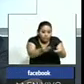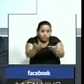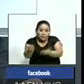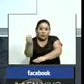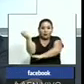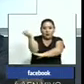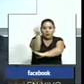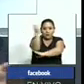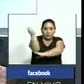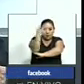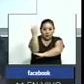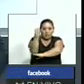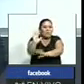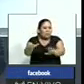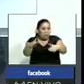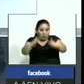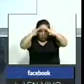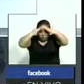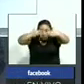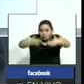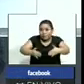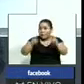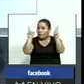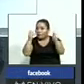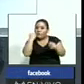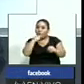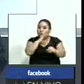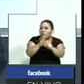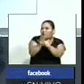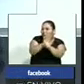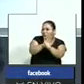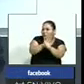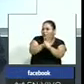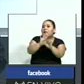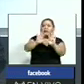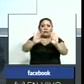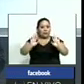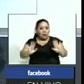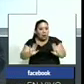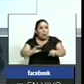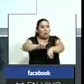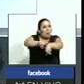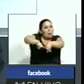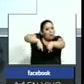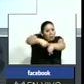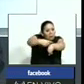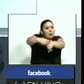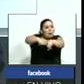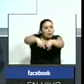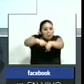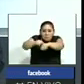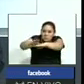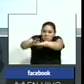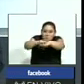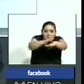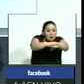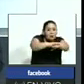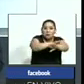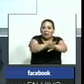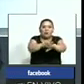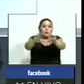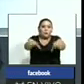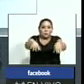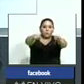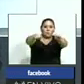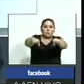representa la atención en el tema del coronavirus. Pero luego de varias horas, esta convocatoria fue suspendida debido a que